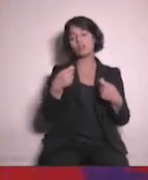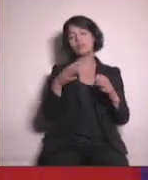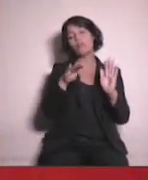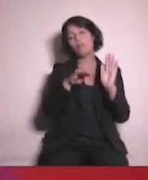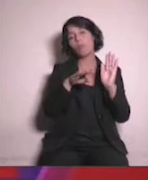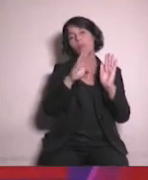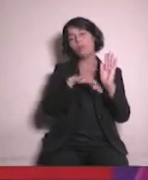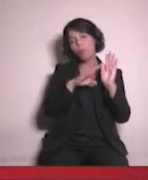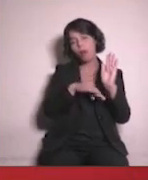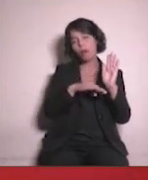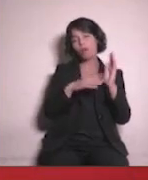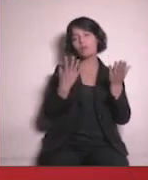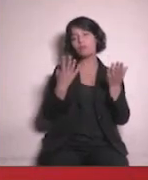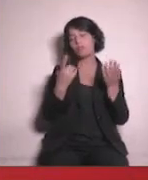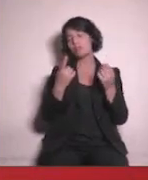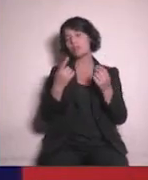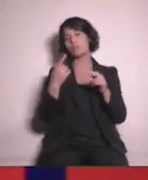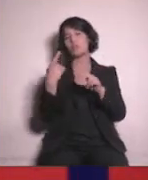hay.